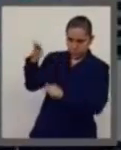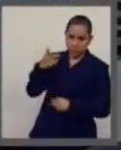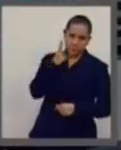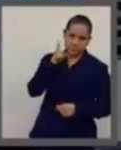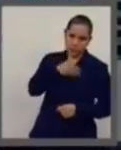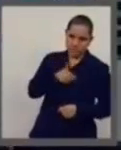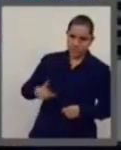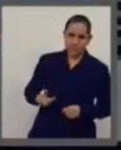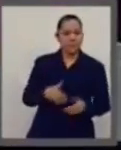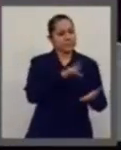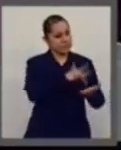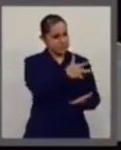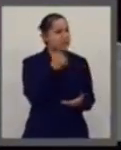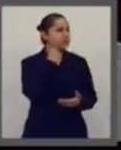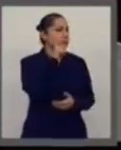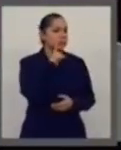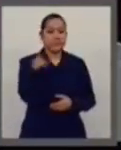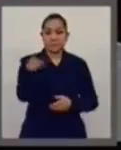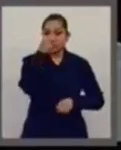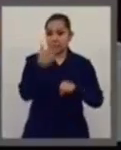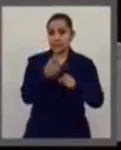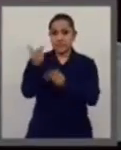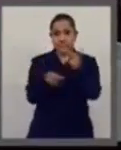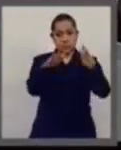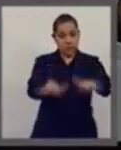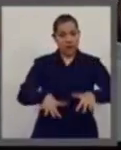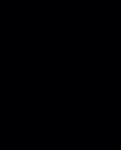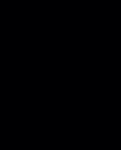diputada. Consulte la Secretaría de la Asamblea en votación económica si se admite a discusión la